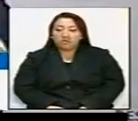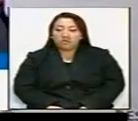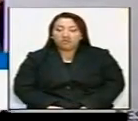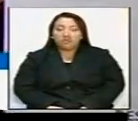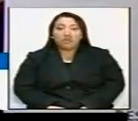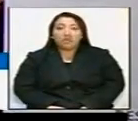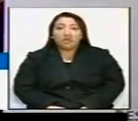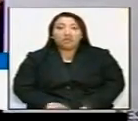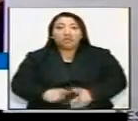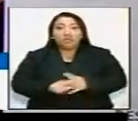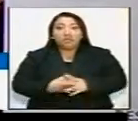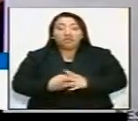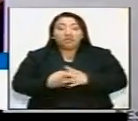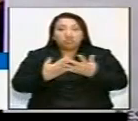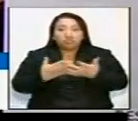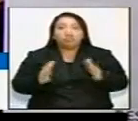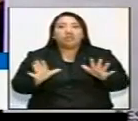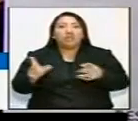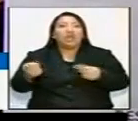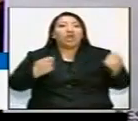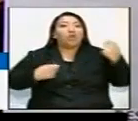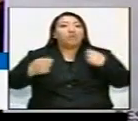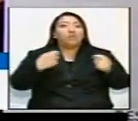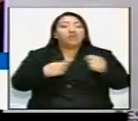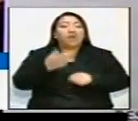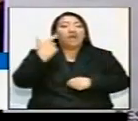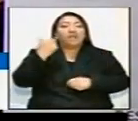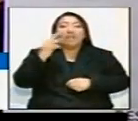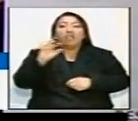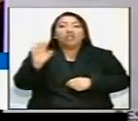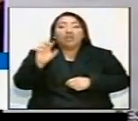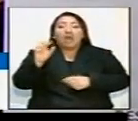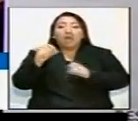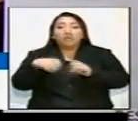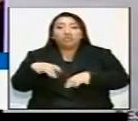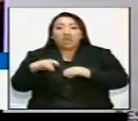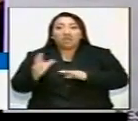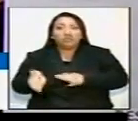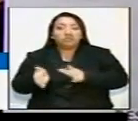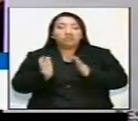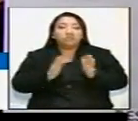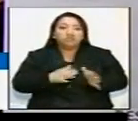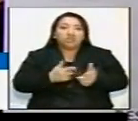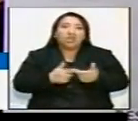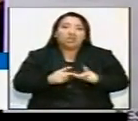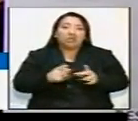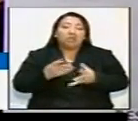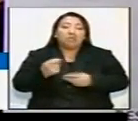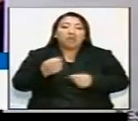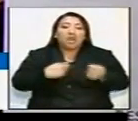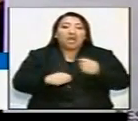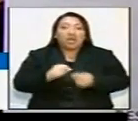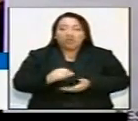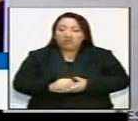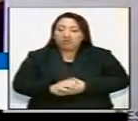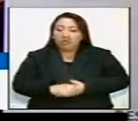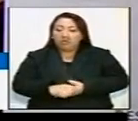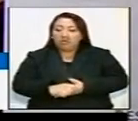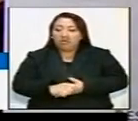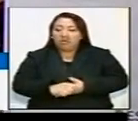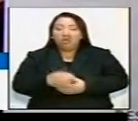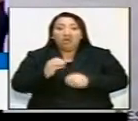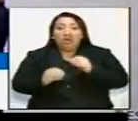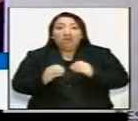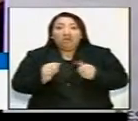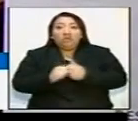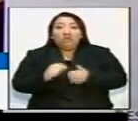liberación del comercio y se liberó el dólar australiano, se movió a una liberación del capital de mercado, las reformas